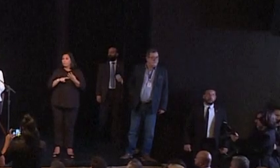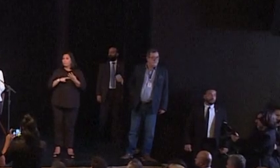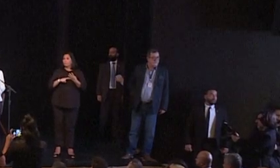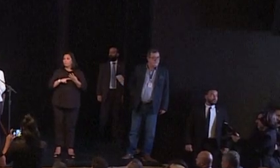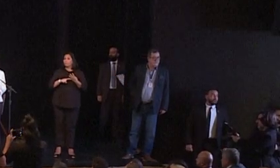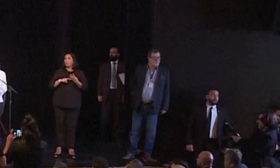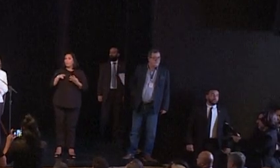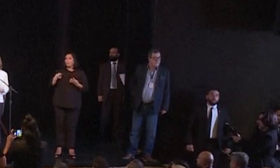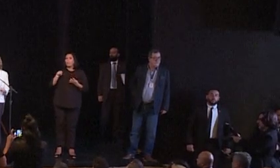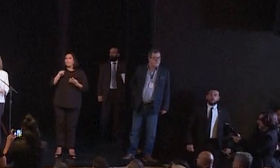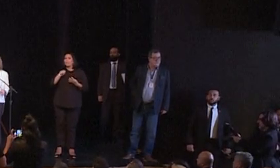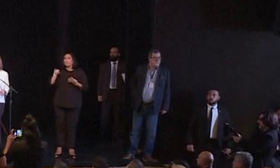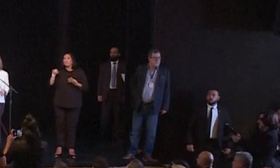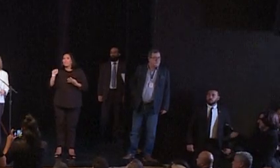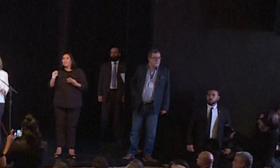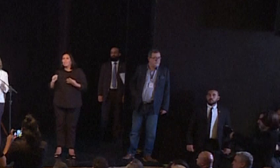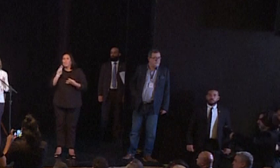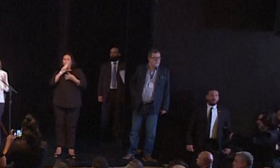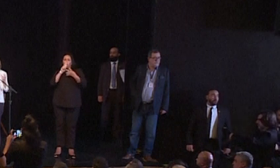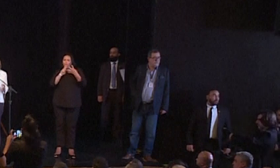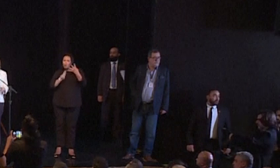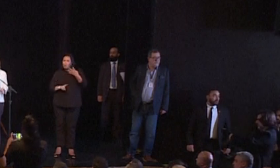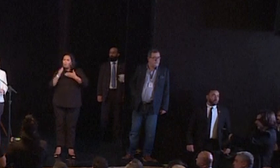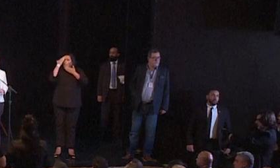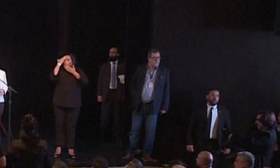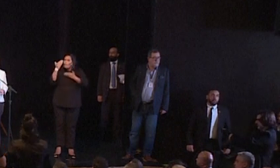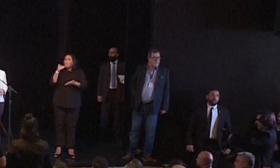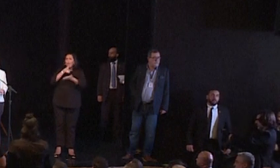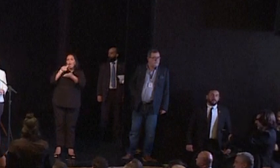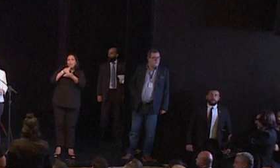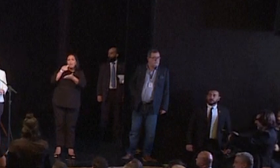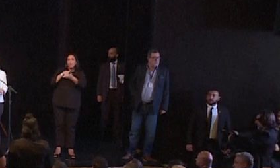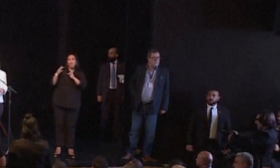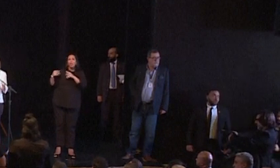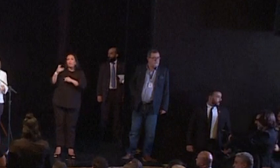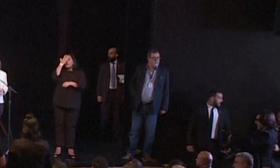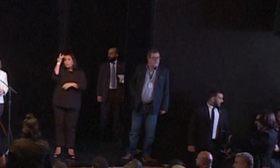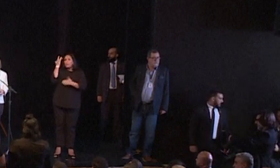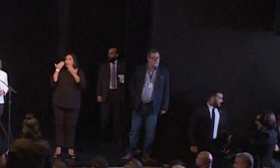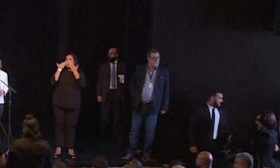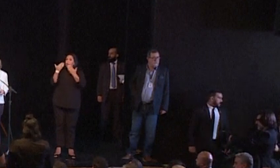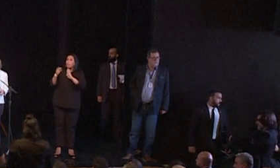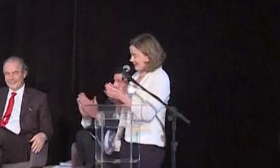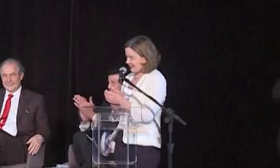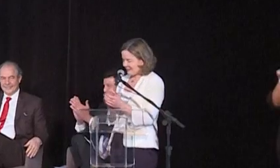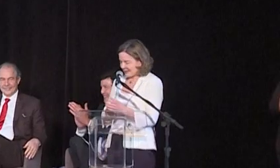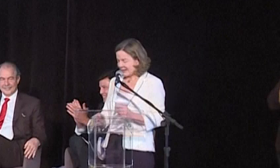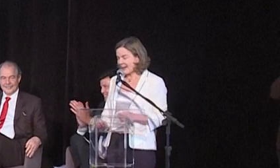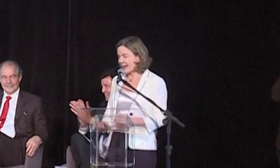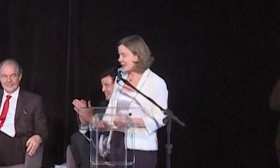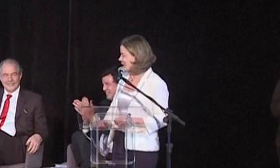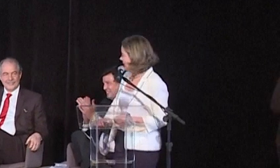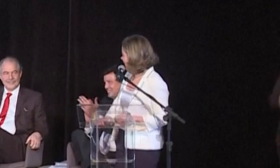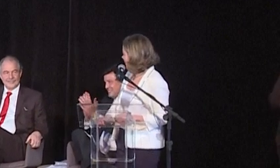el equipo de transición reporta un enorme retroceso en educación con una disminución del aprendizaje y aumento en la evasión escolar